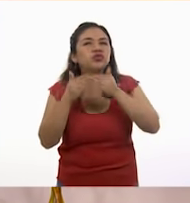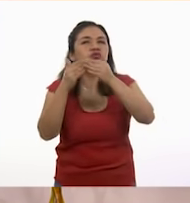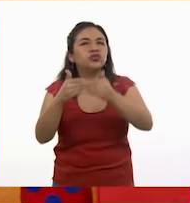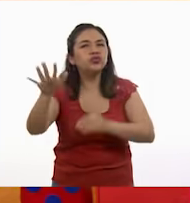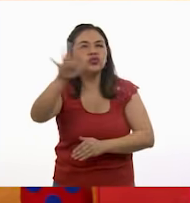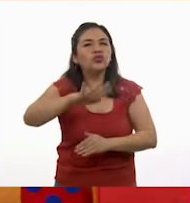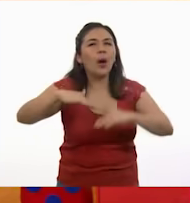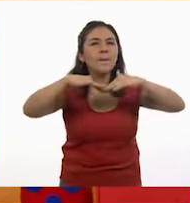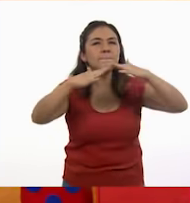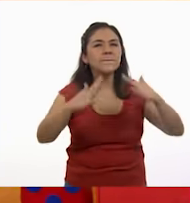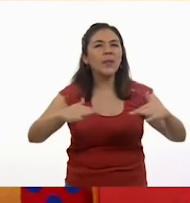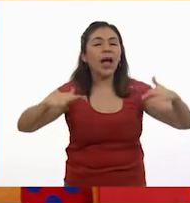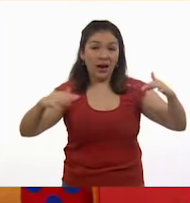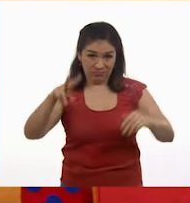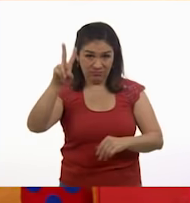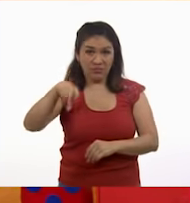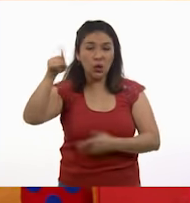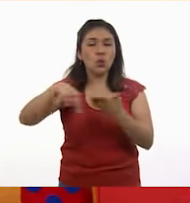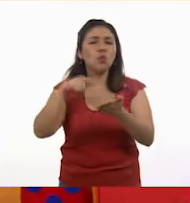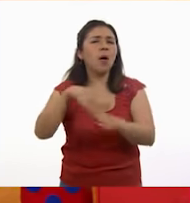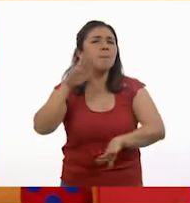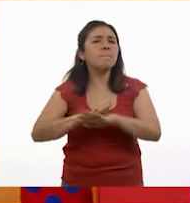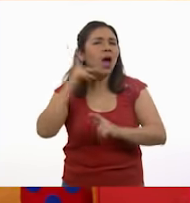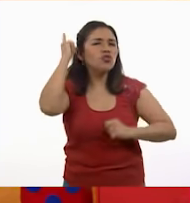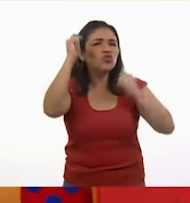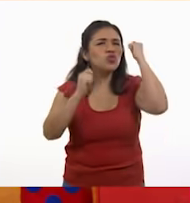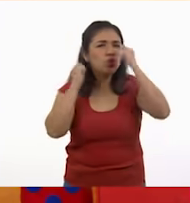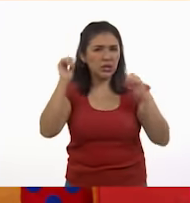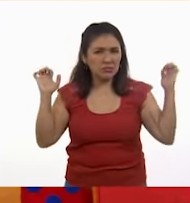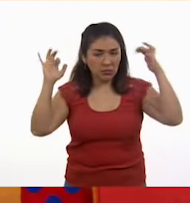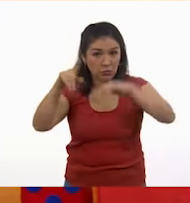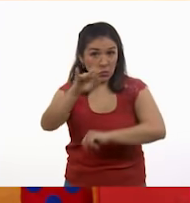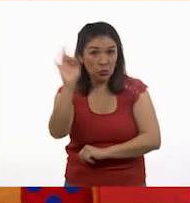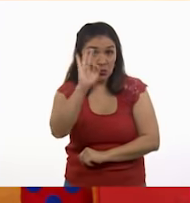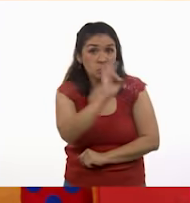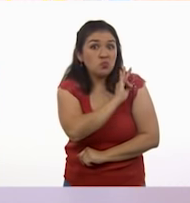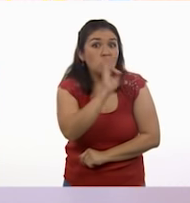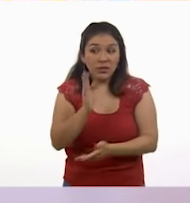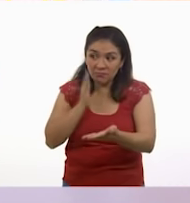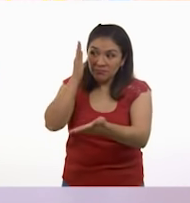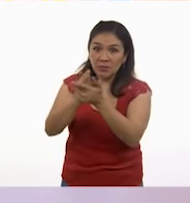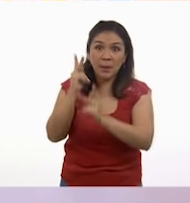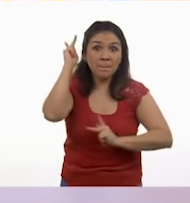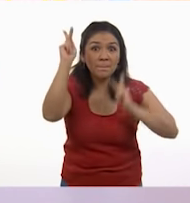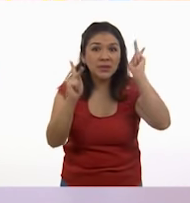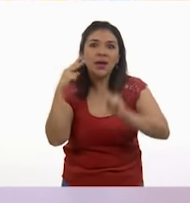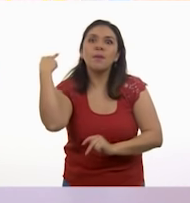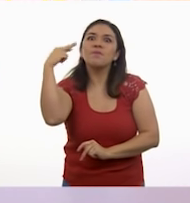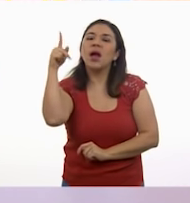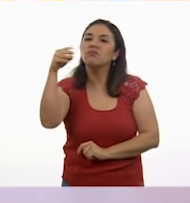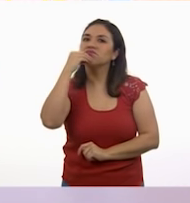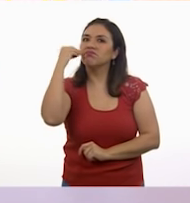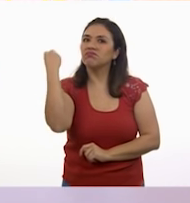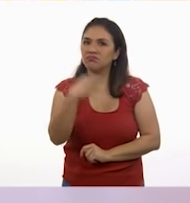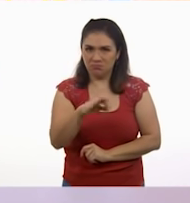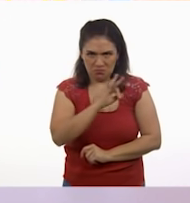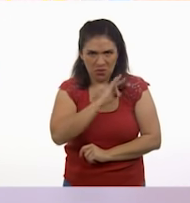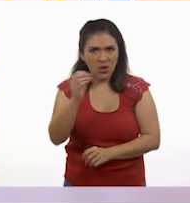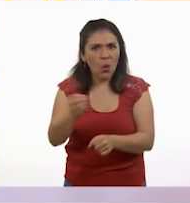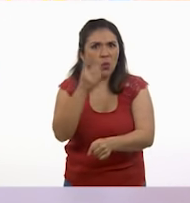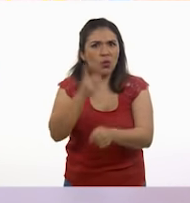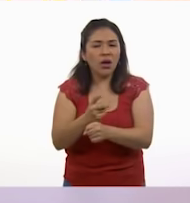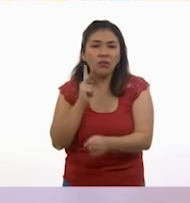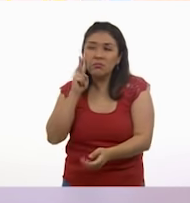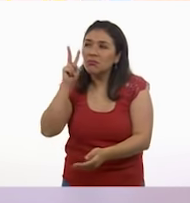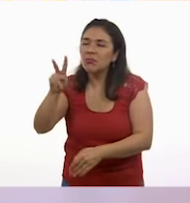y lo del lugar es muy turístico si tiene algún día la oportunidad visite en veracruz si tienen la oportunidad y es un lugar